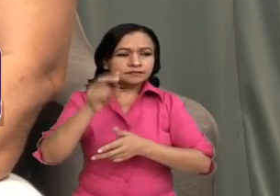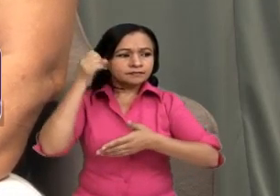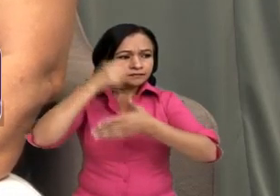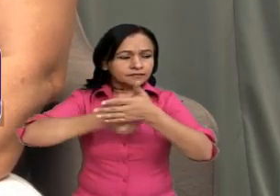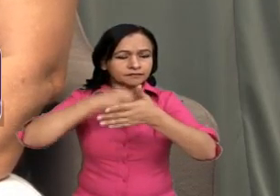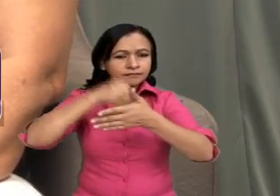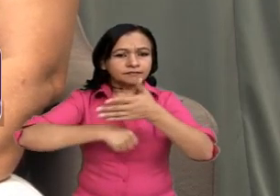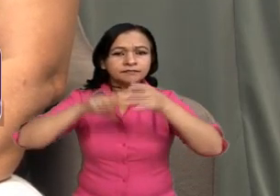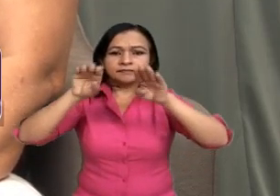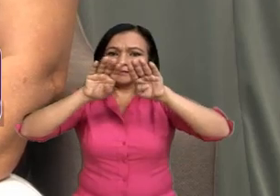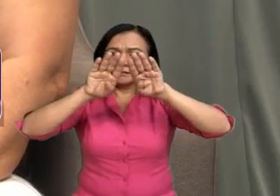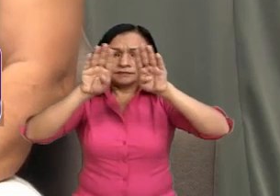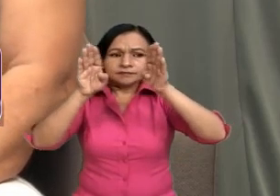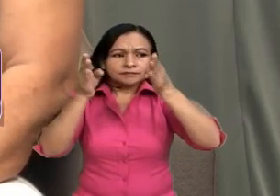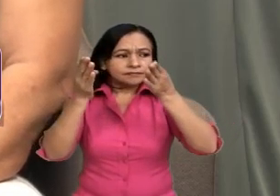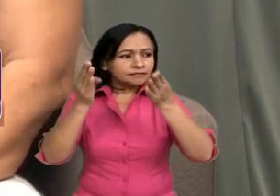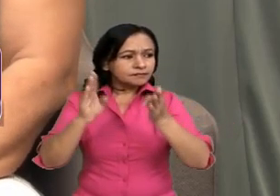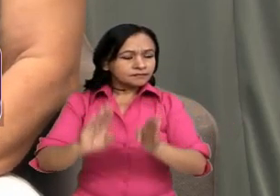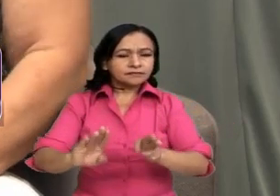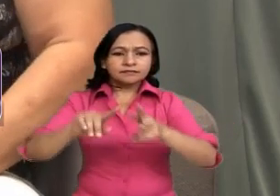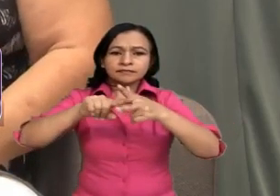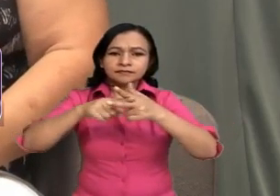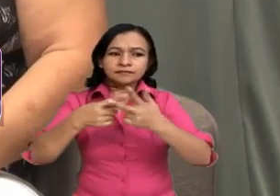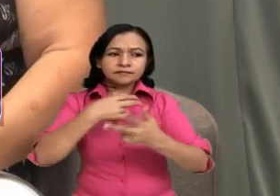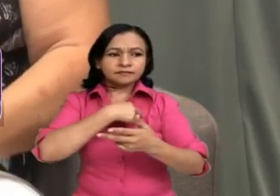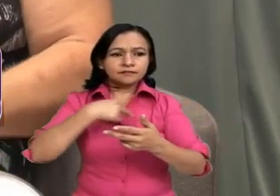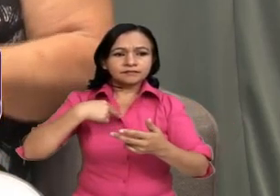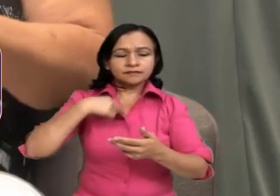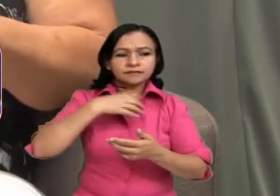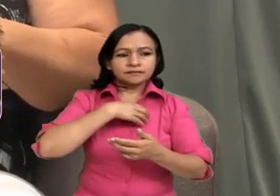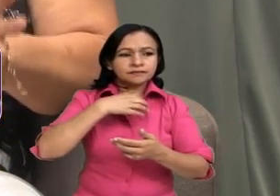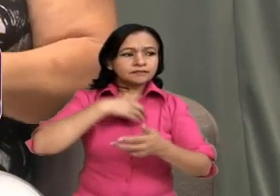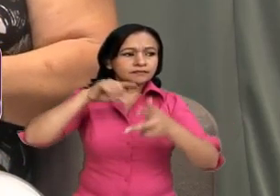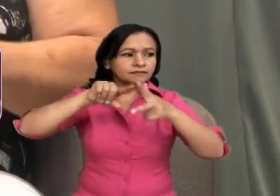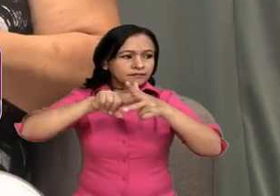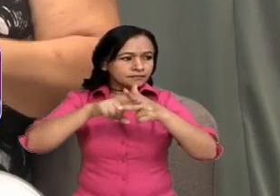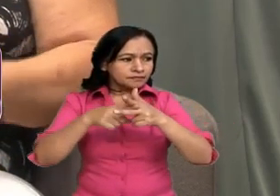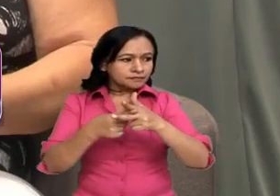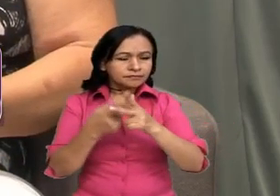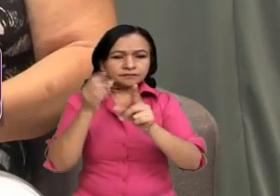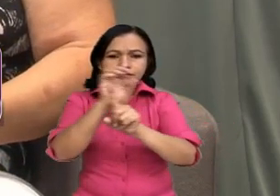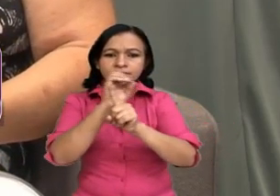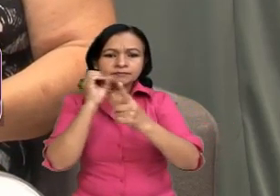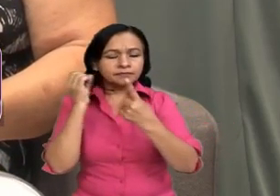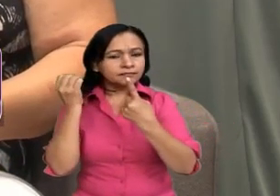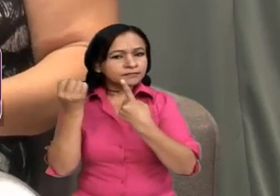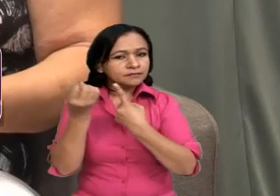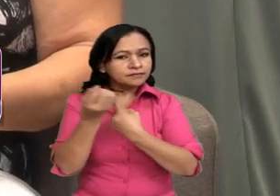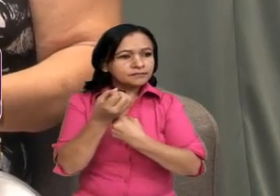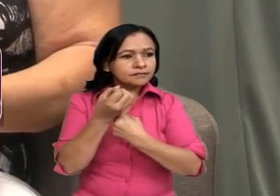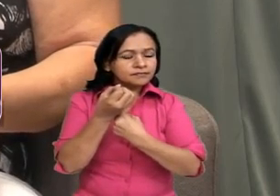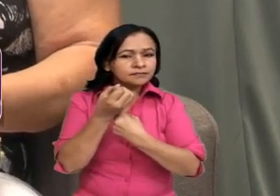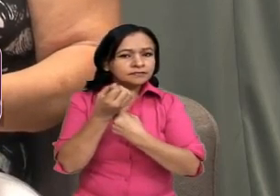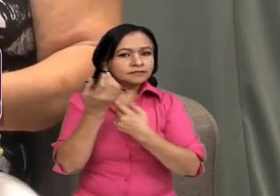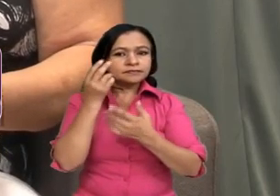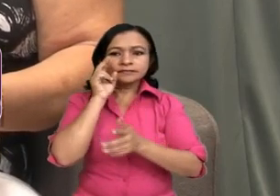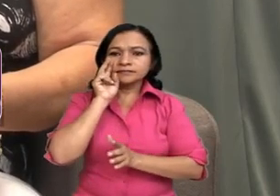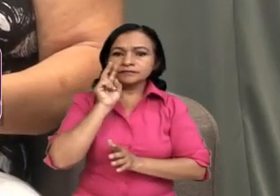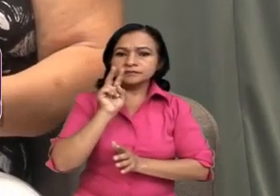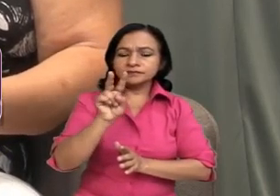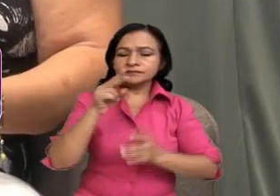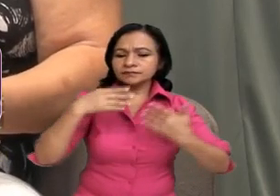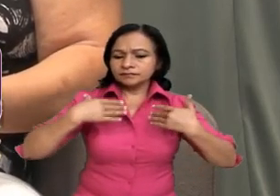mujer comenzó a ser la expresión y comenzó a ser el proceso de organización. Y eso no solamente lo vemos en